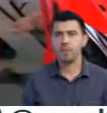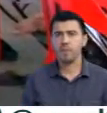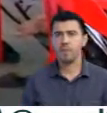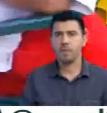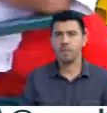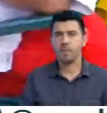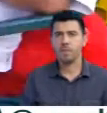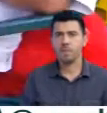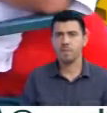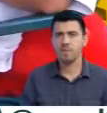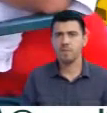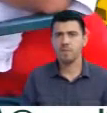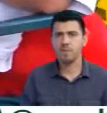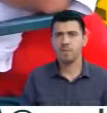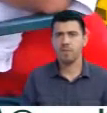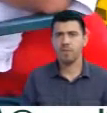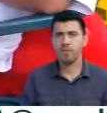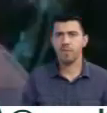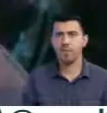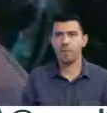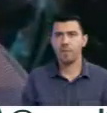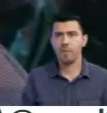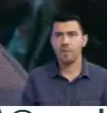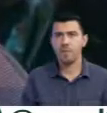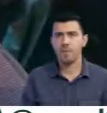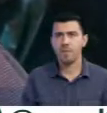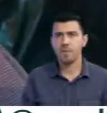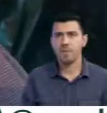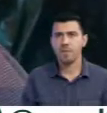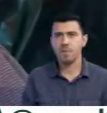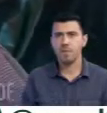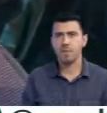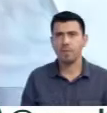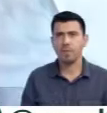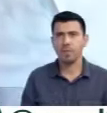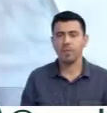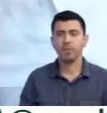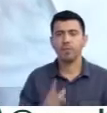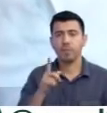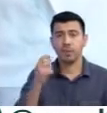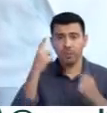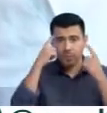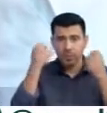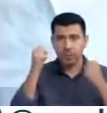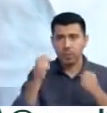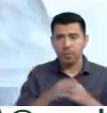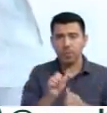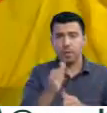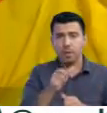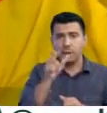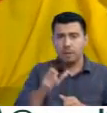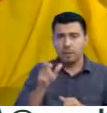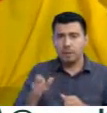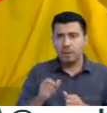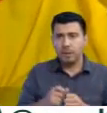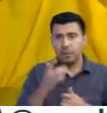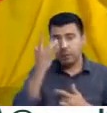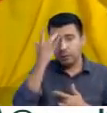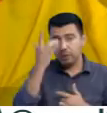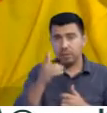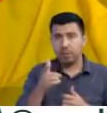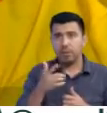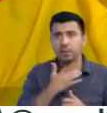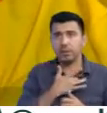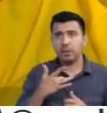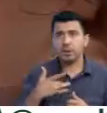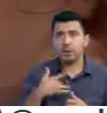de hambre. Están en condiciones precarias, hay muchos que ya empiezan a tener complicaciones de salud